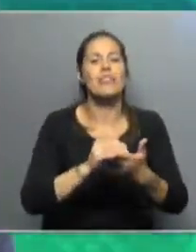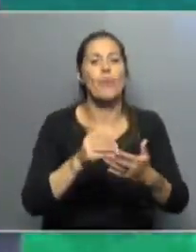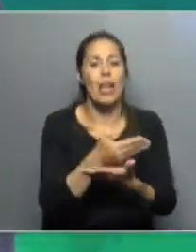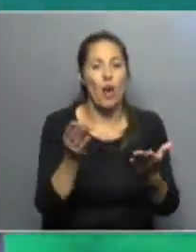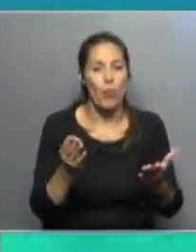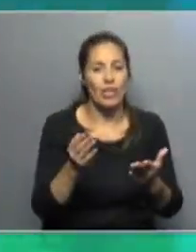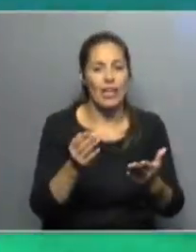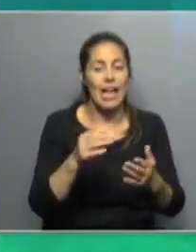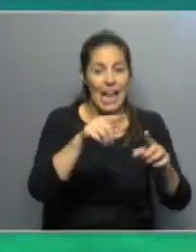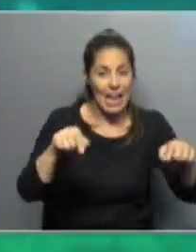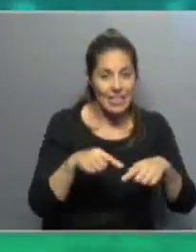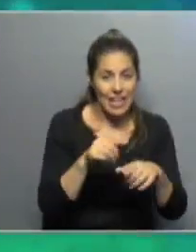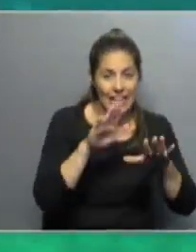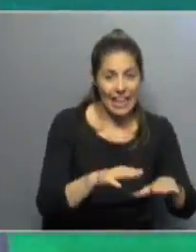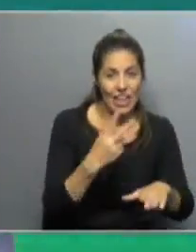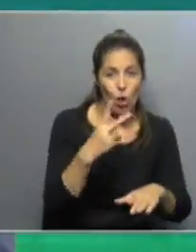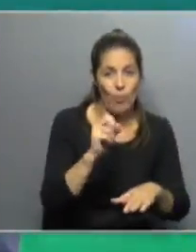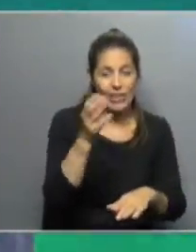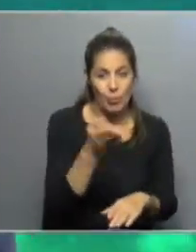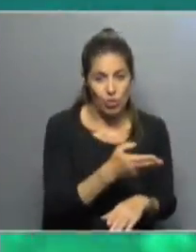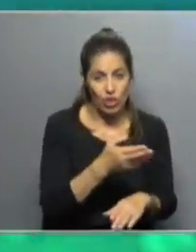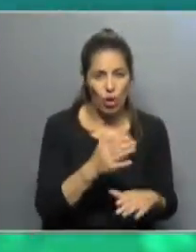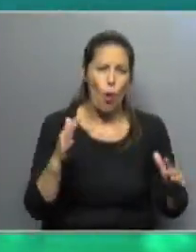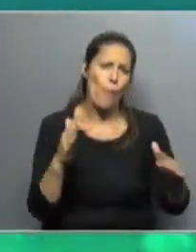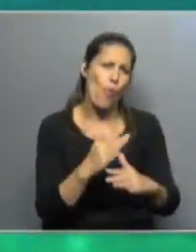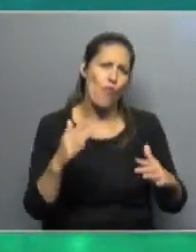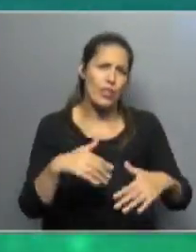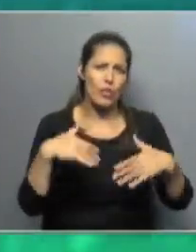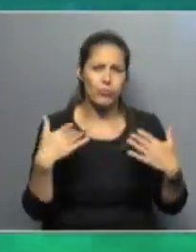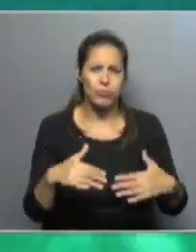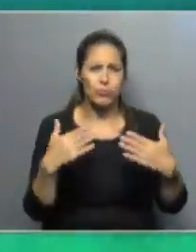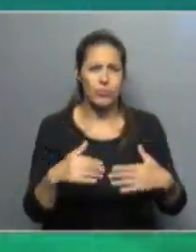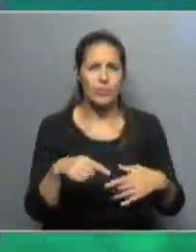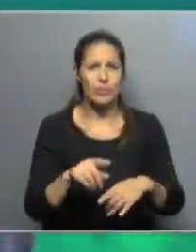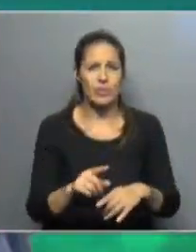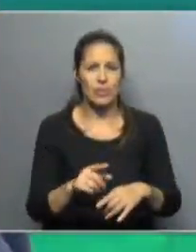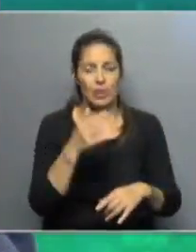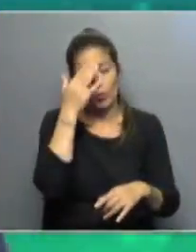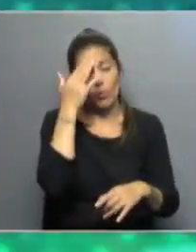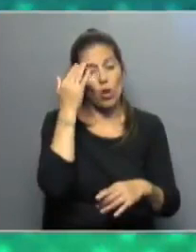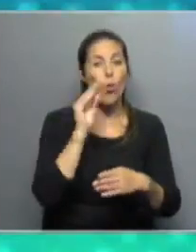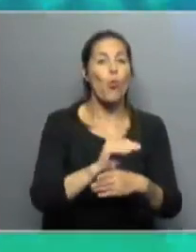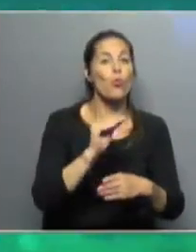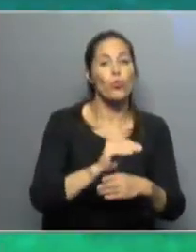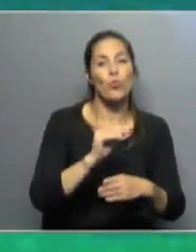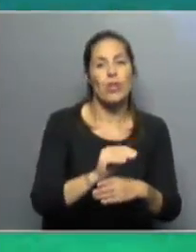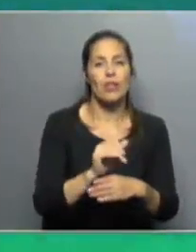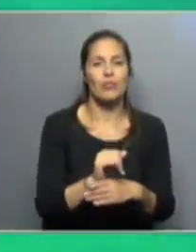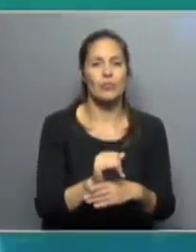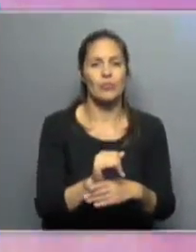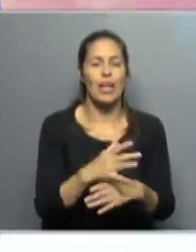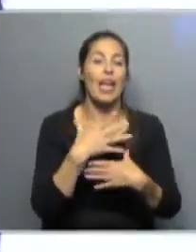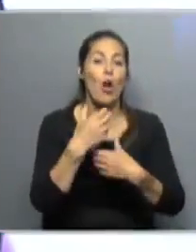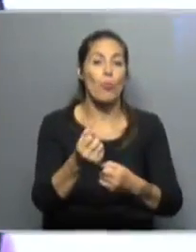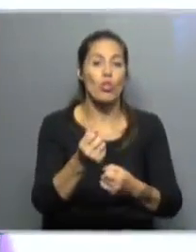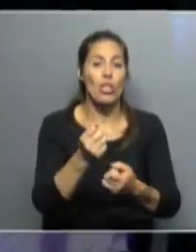que queda un 20%. Y bueno, es una gran movida, es una militancia cultural, digamos, de alguna forma, que apoya